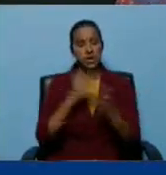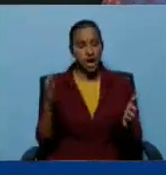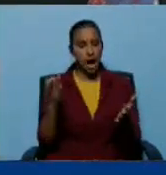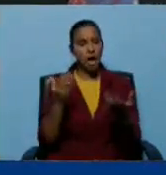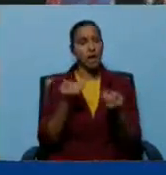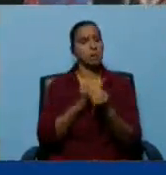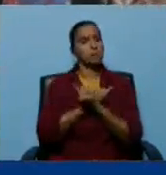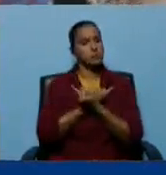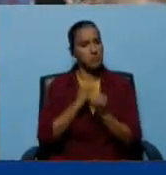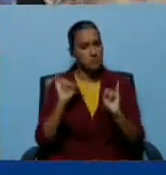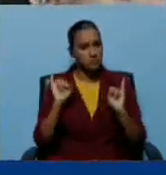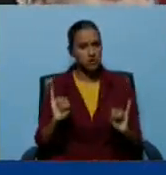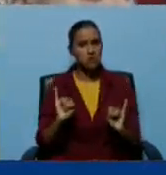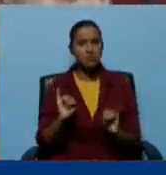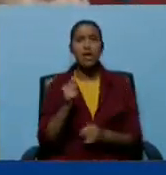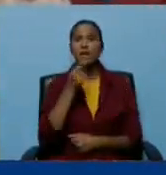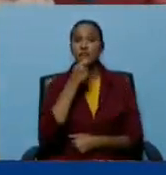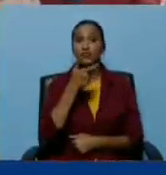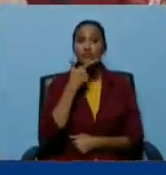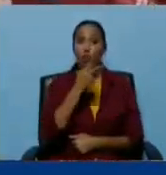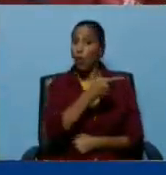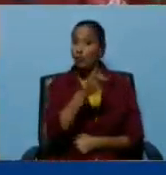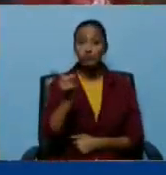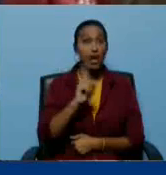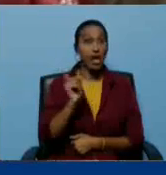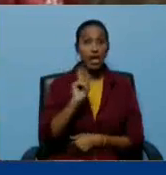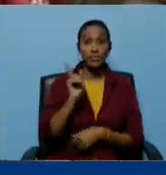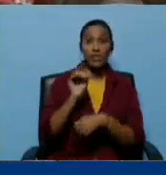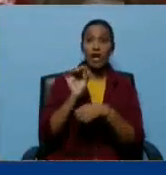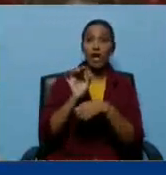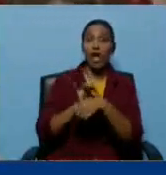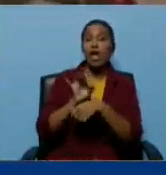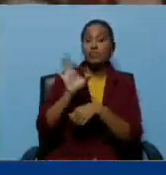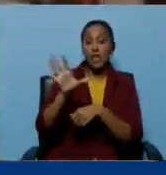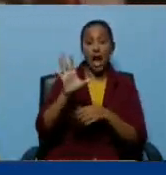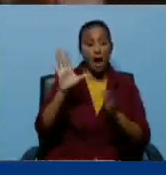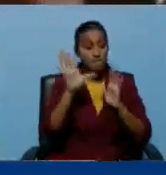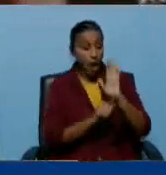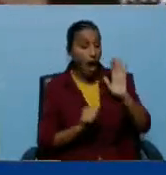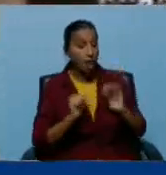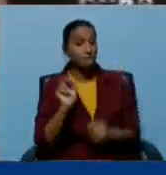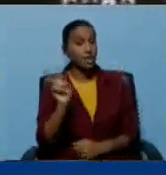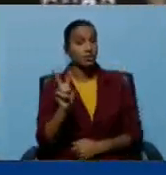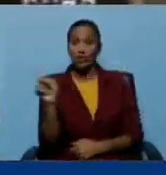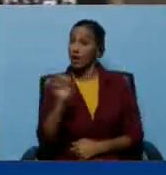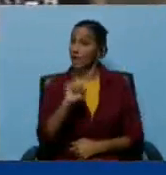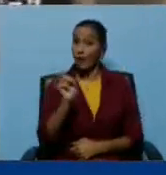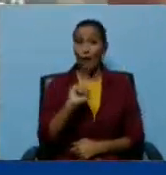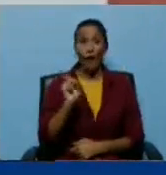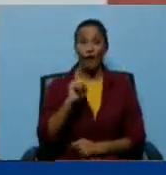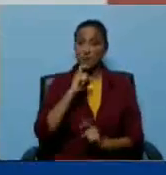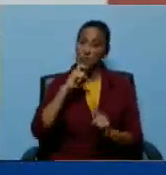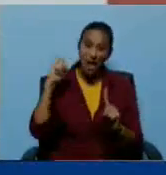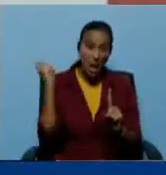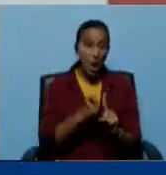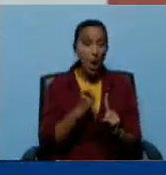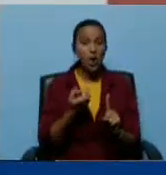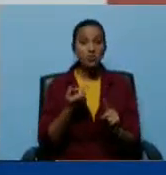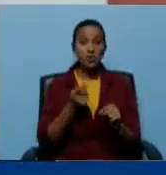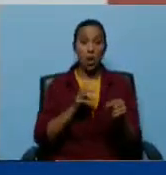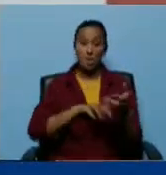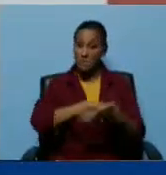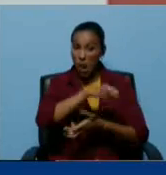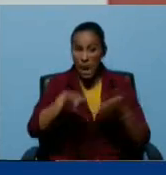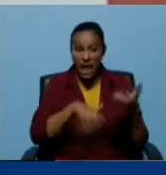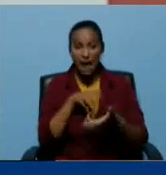independiente, hermosa. No se dejen robar esta patria por nadie. ni por el odio, ni por la violencia, ni por el fascismo,